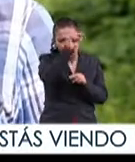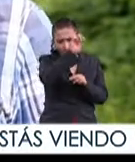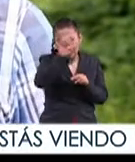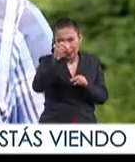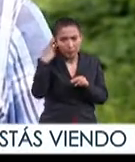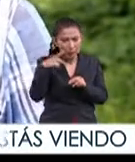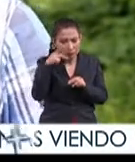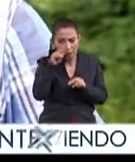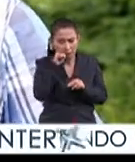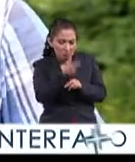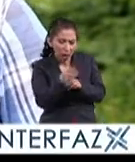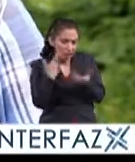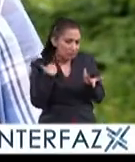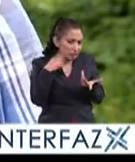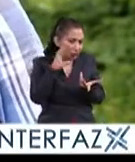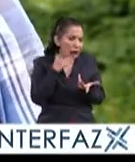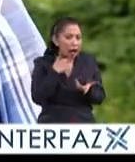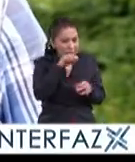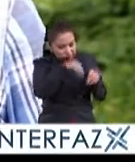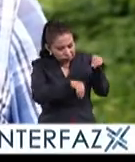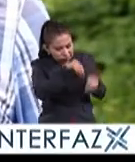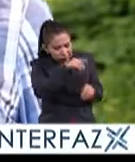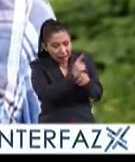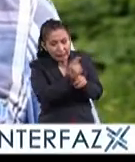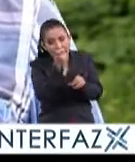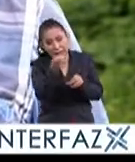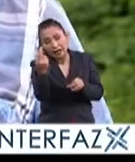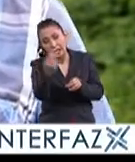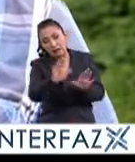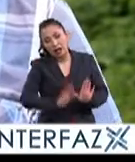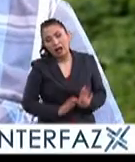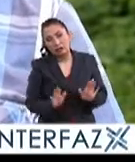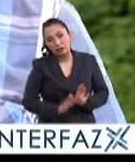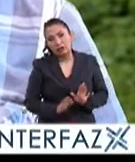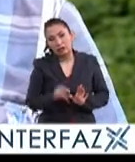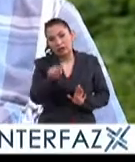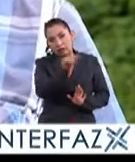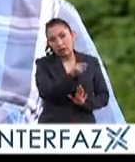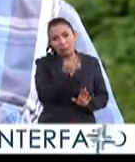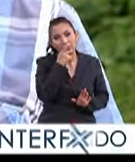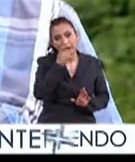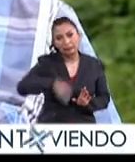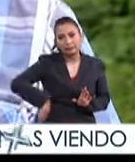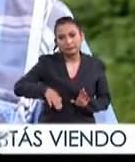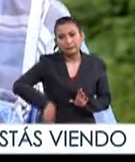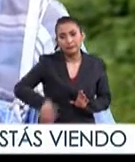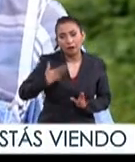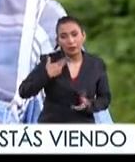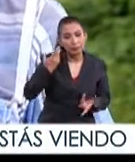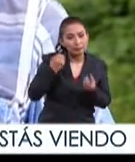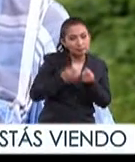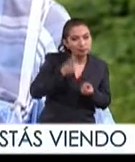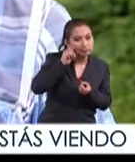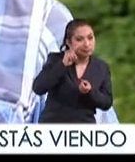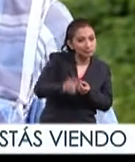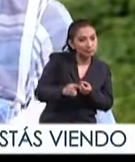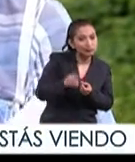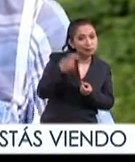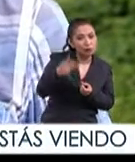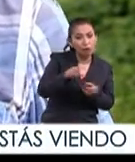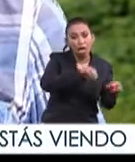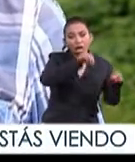del estado de Puebla, ¿no? Es responder a estas características de la población, como ya le mencionaba, la pérdida,